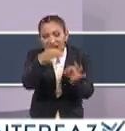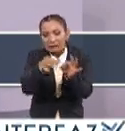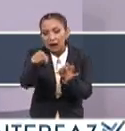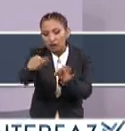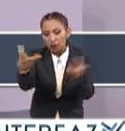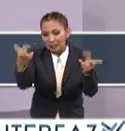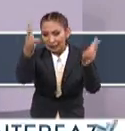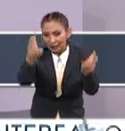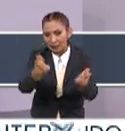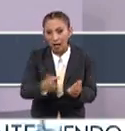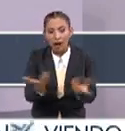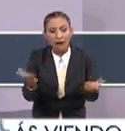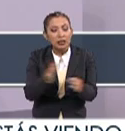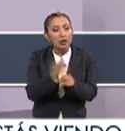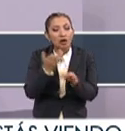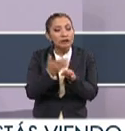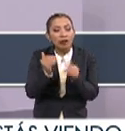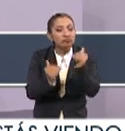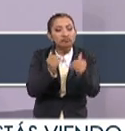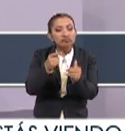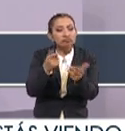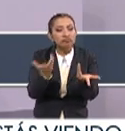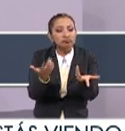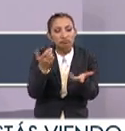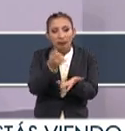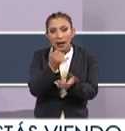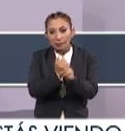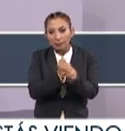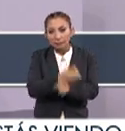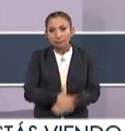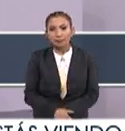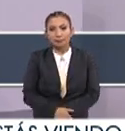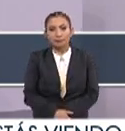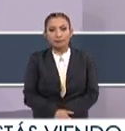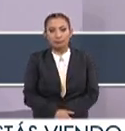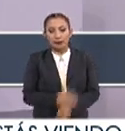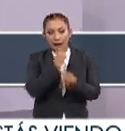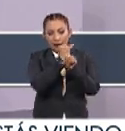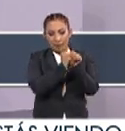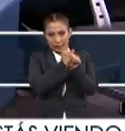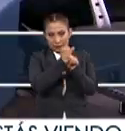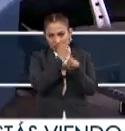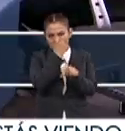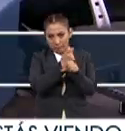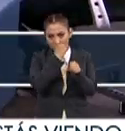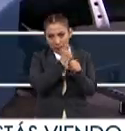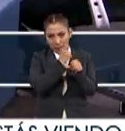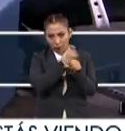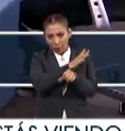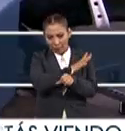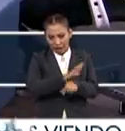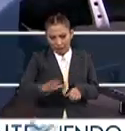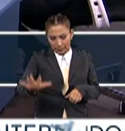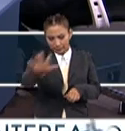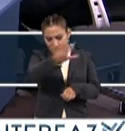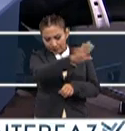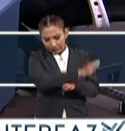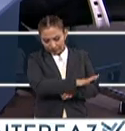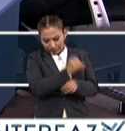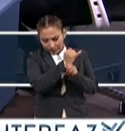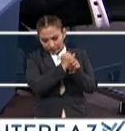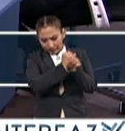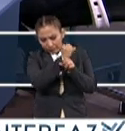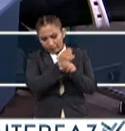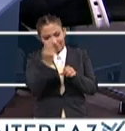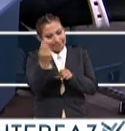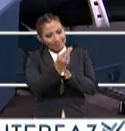punteras en el aspecto y en qué están invirtiendo para la investigación? Bueno, en investigación, primero en forma general, en